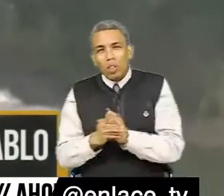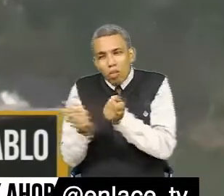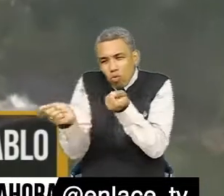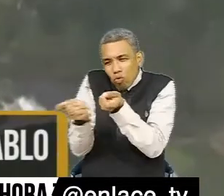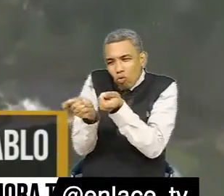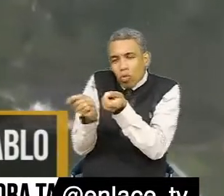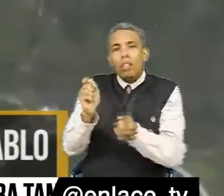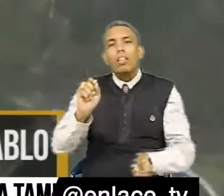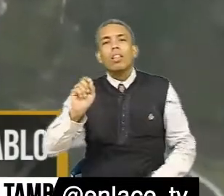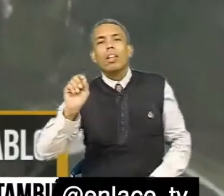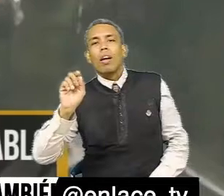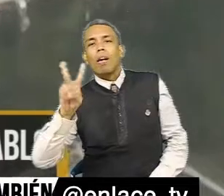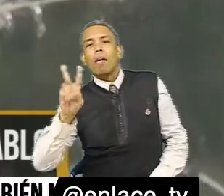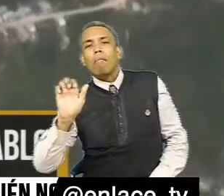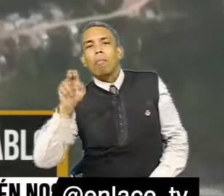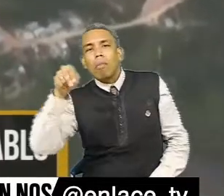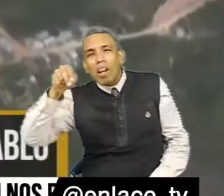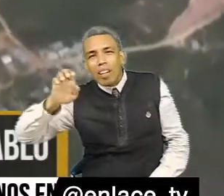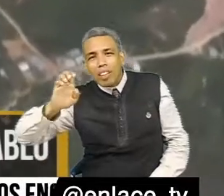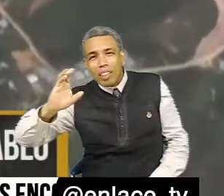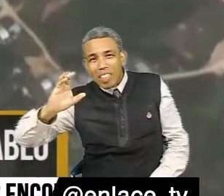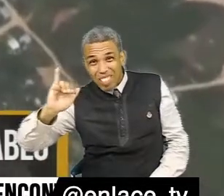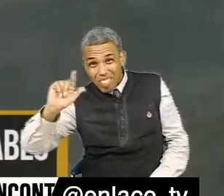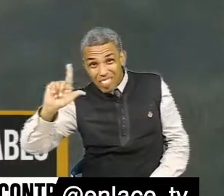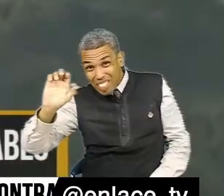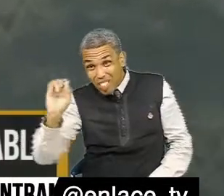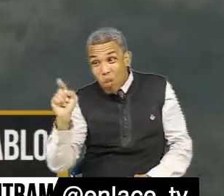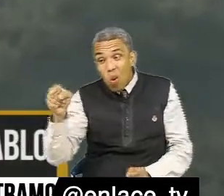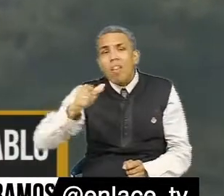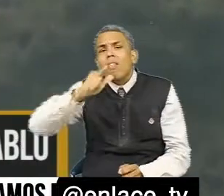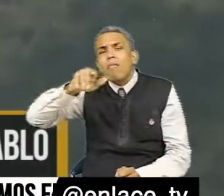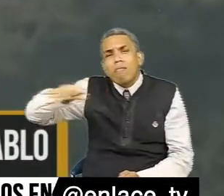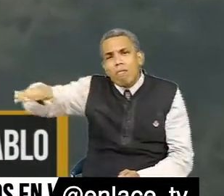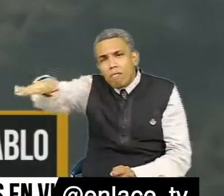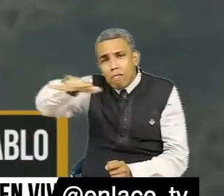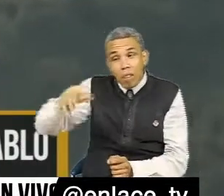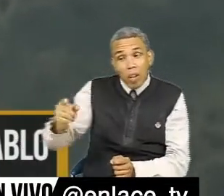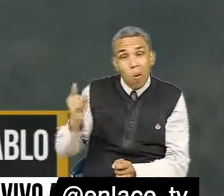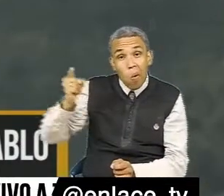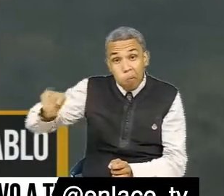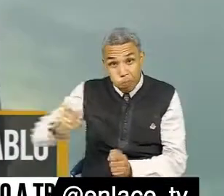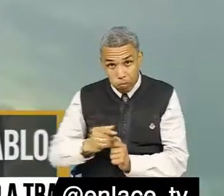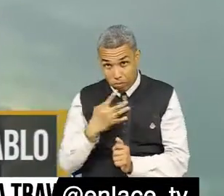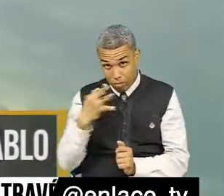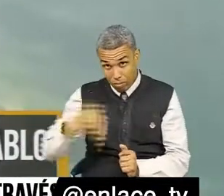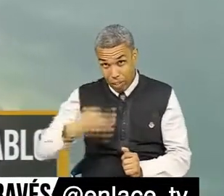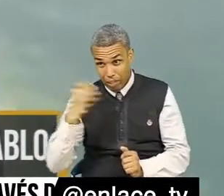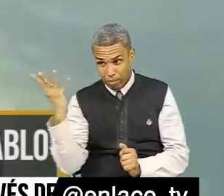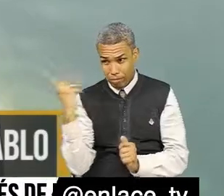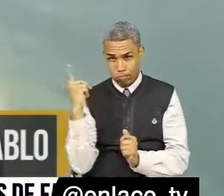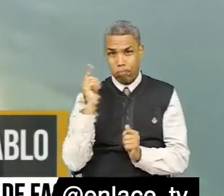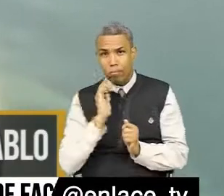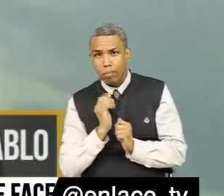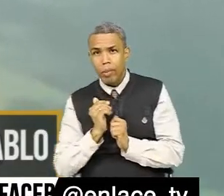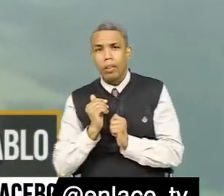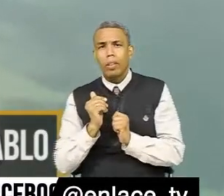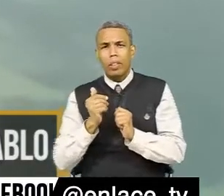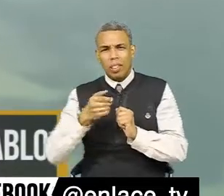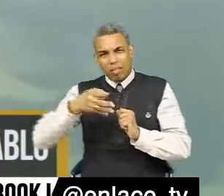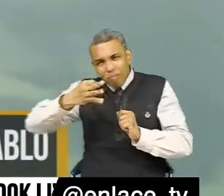a casi una hora del casco urbano de esa jurisdicción allí según comunicado de prensa de la quinta brigada del ejército nacional en una operación militar